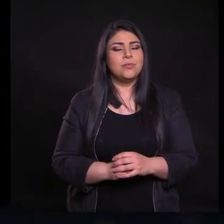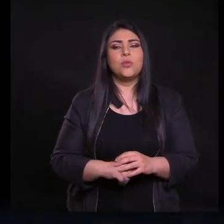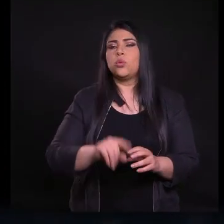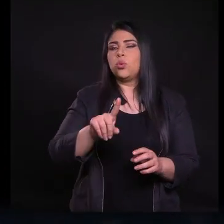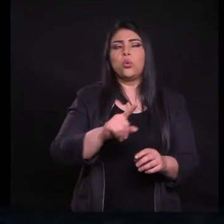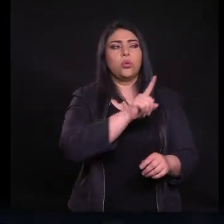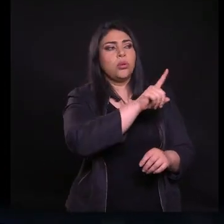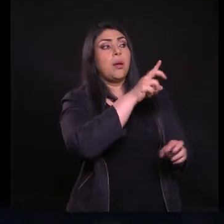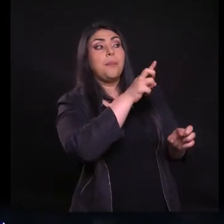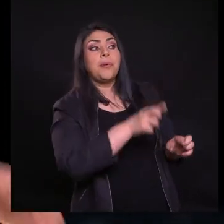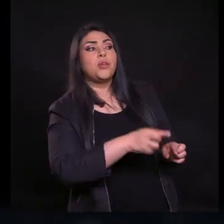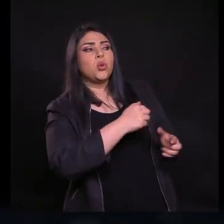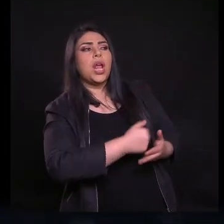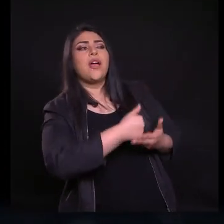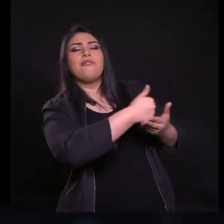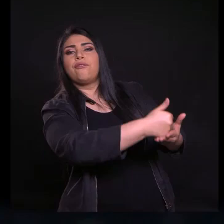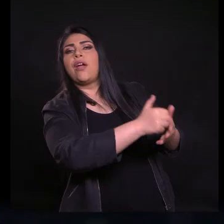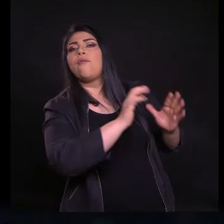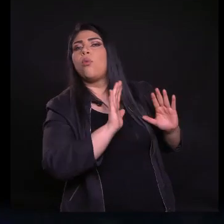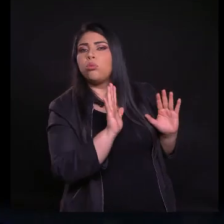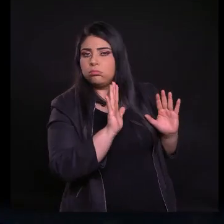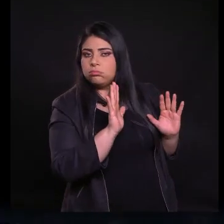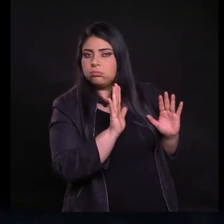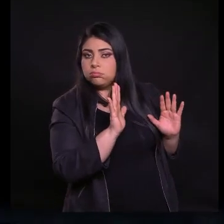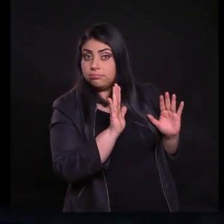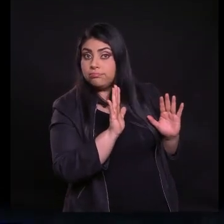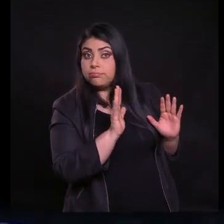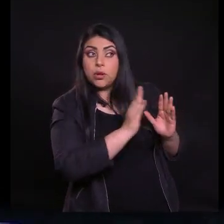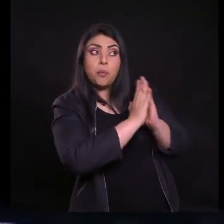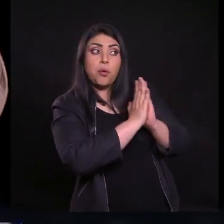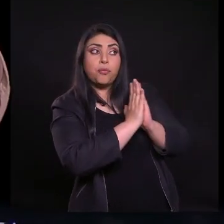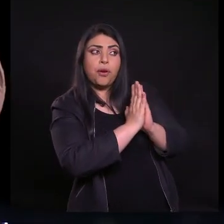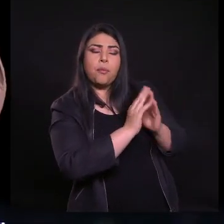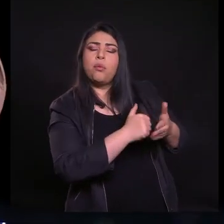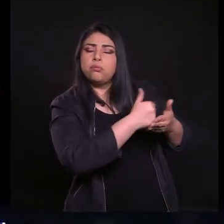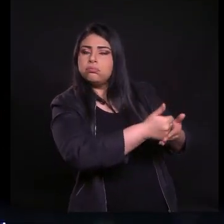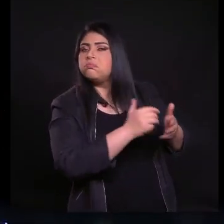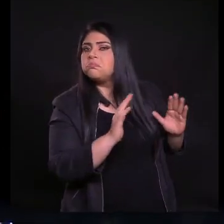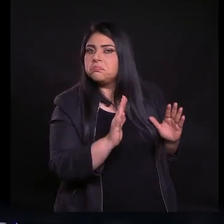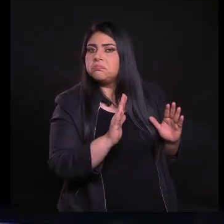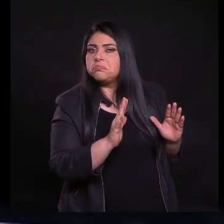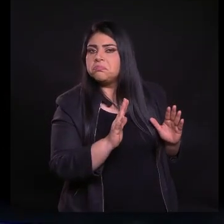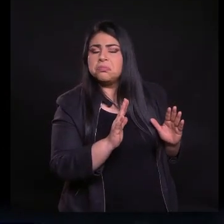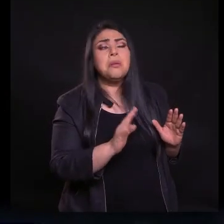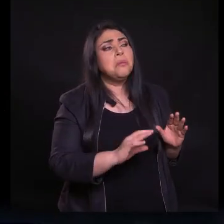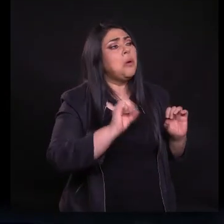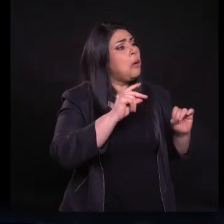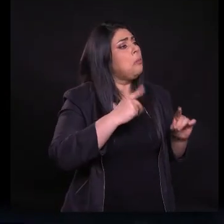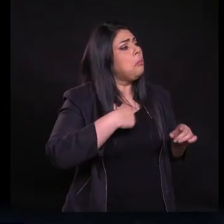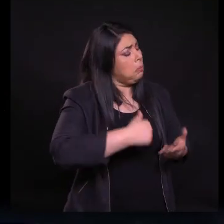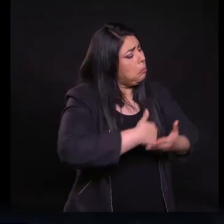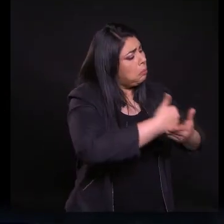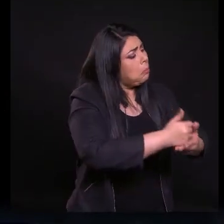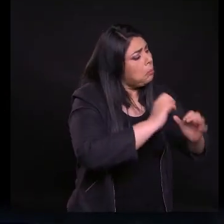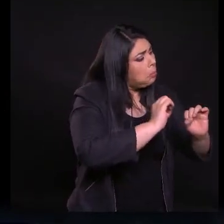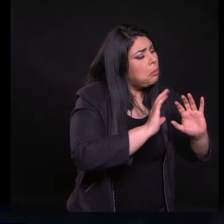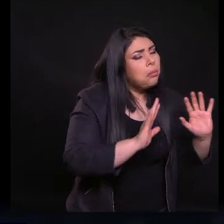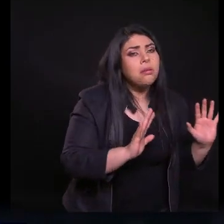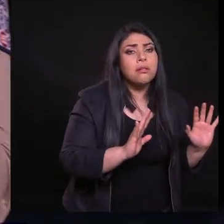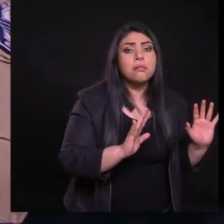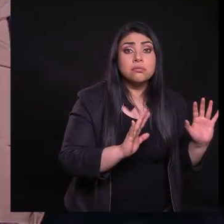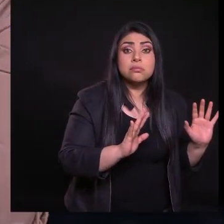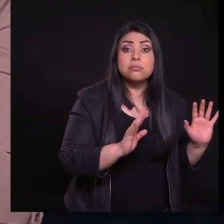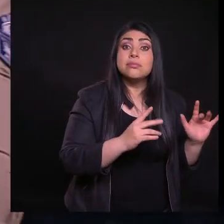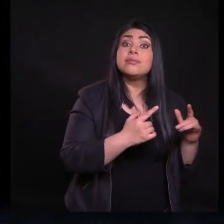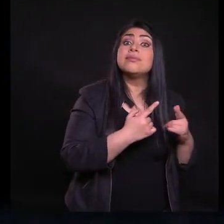a una persona si tú le haces un favor a una persona y tú no lo haces esperando nada a cambio correcto pero